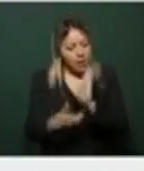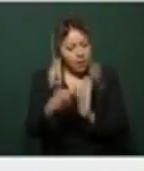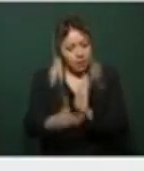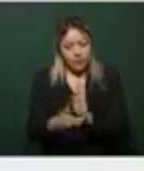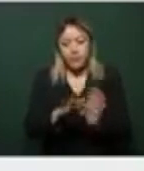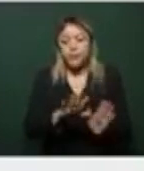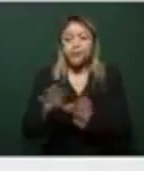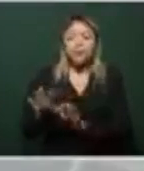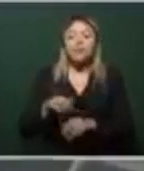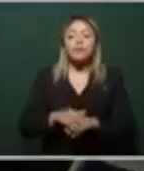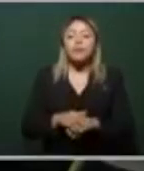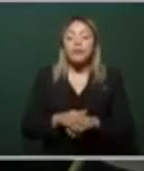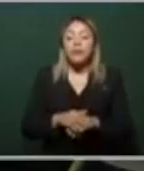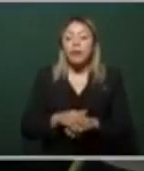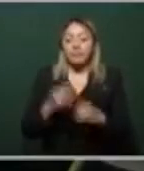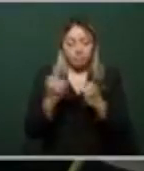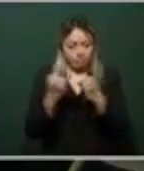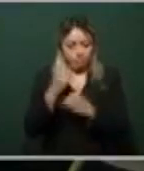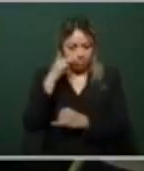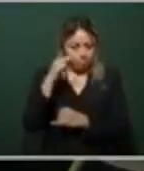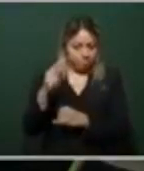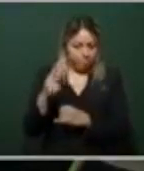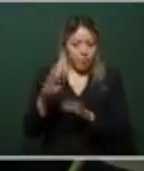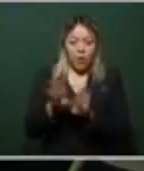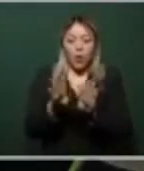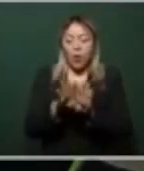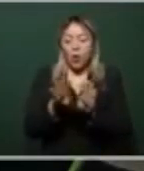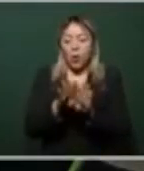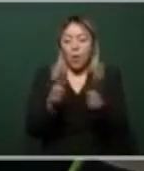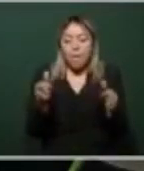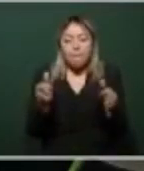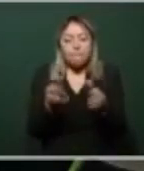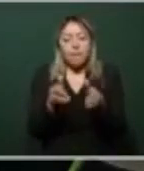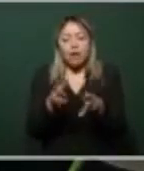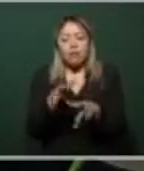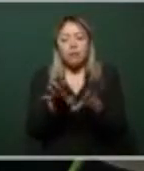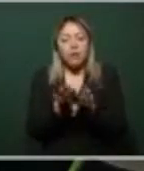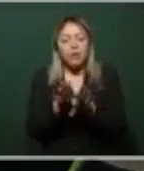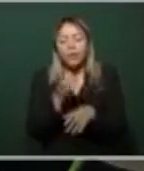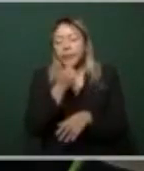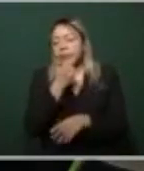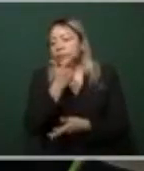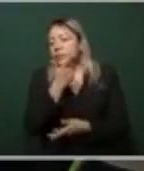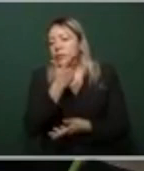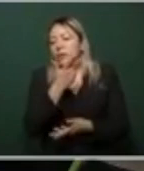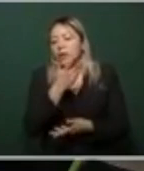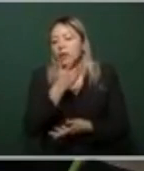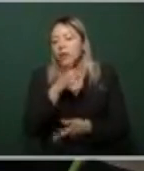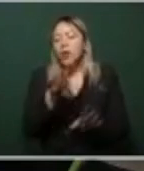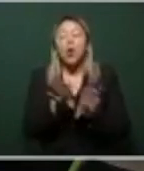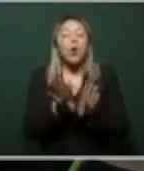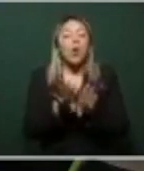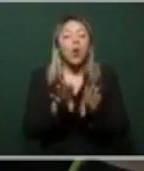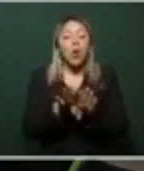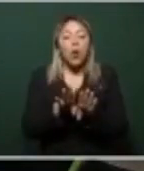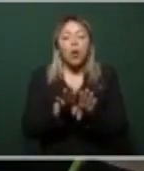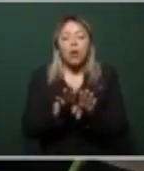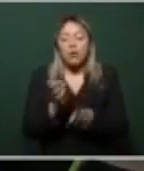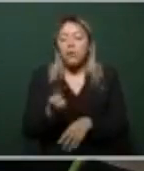También aquí ustedes pueden observar la reducción, perdón, la cantidad de hidrocarburos que se